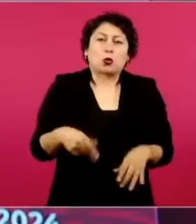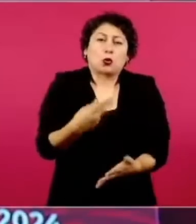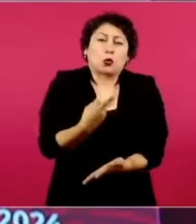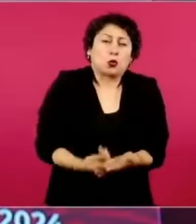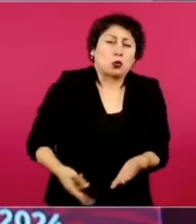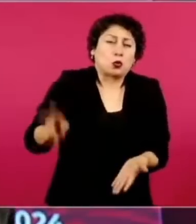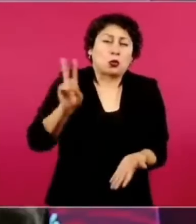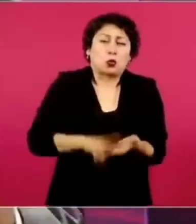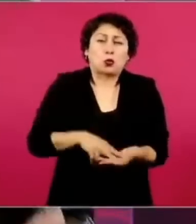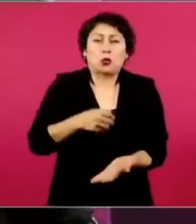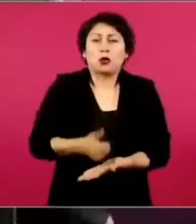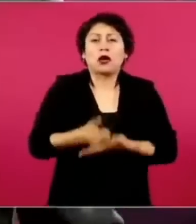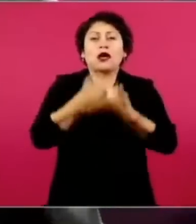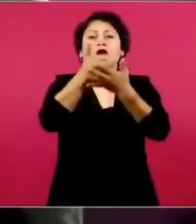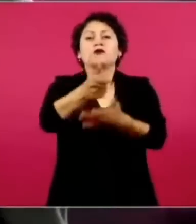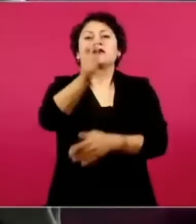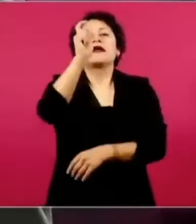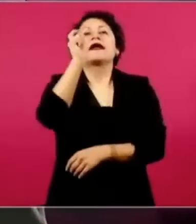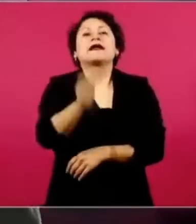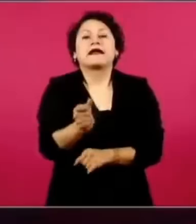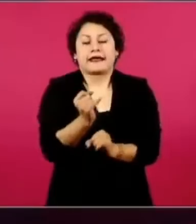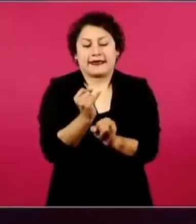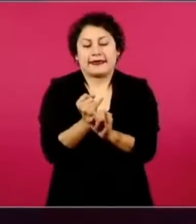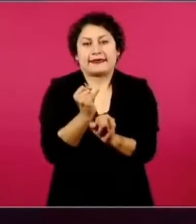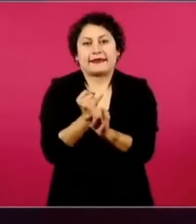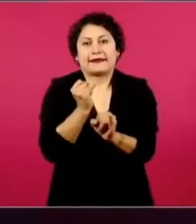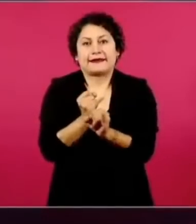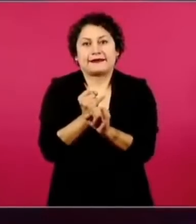hicieron el fraude en el